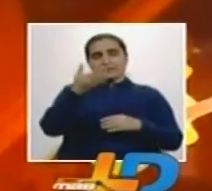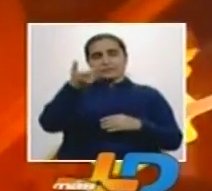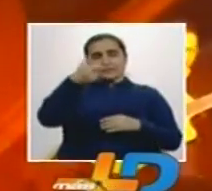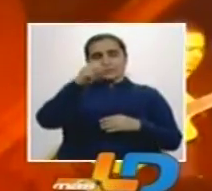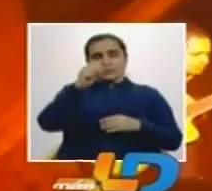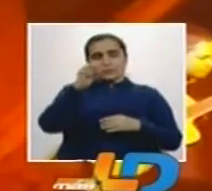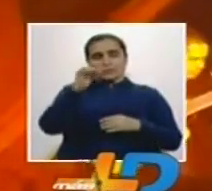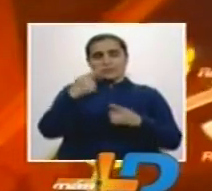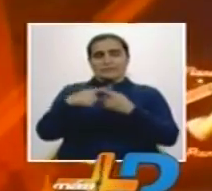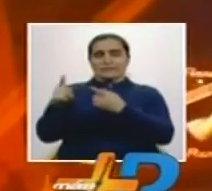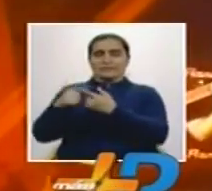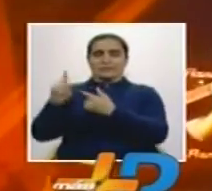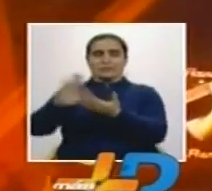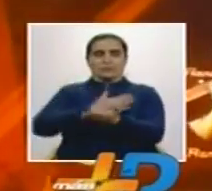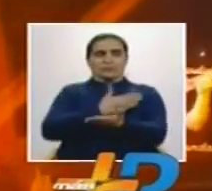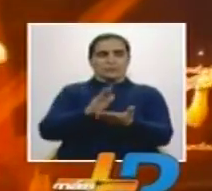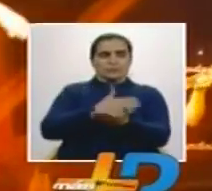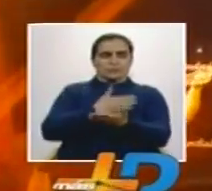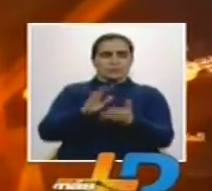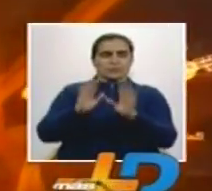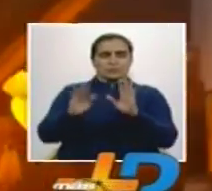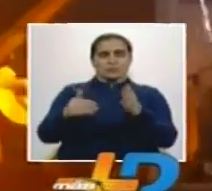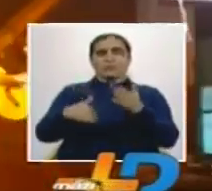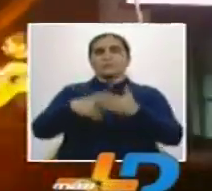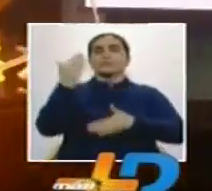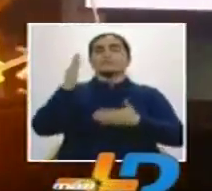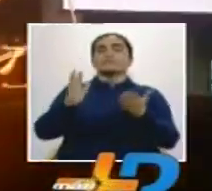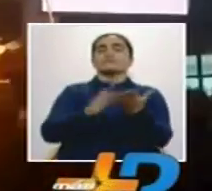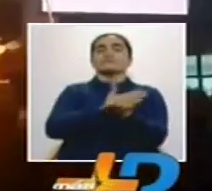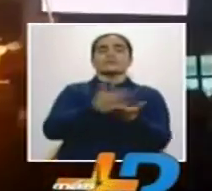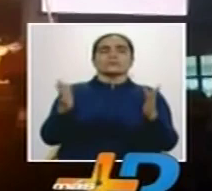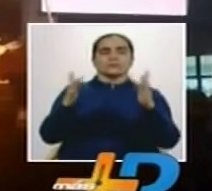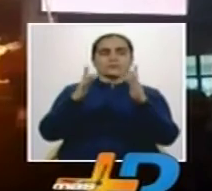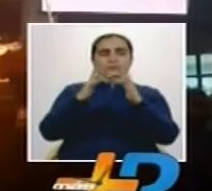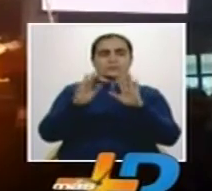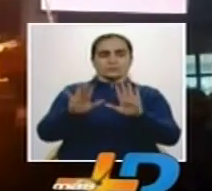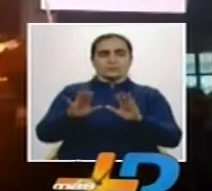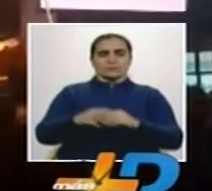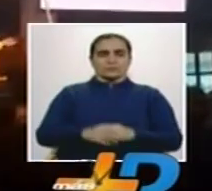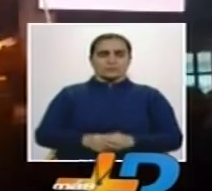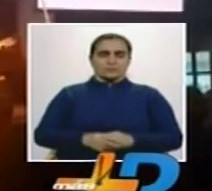agrupaciones musicales de la ciudad tocaron notas de este género.